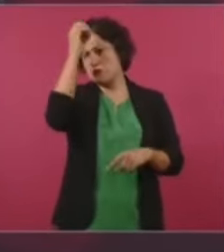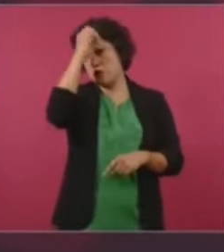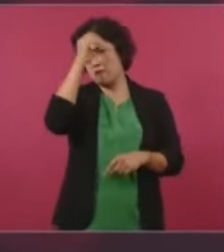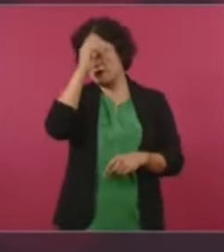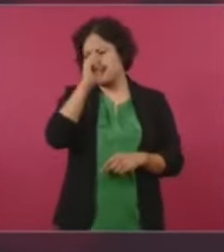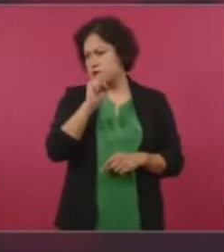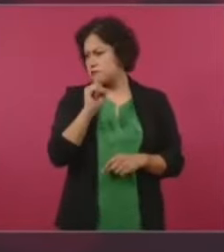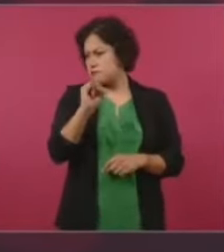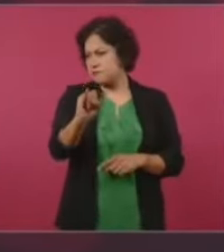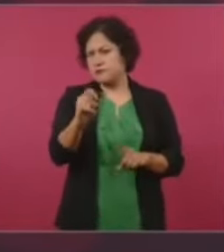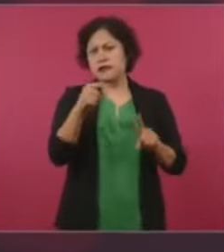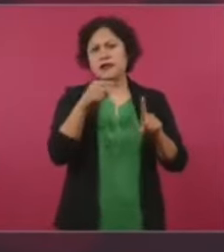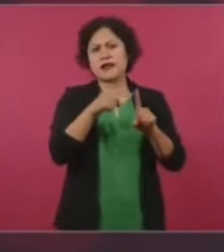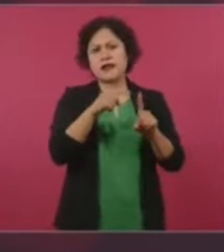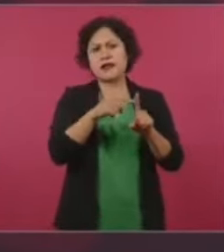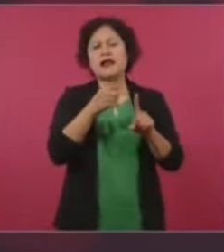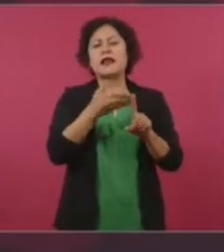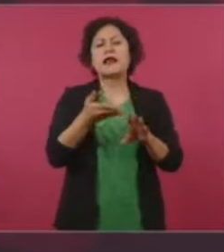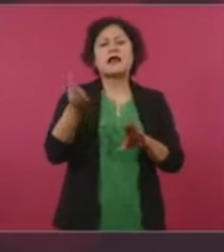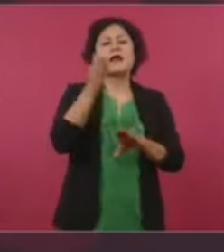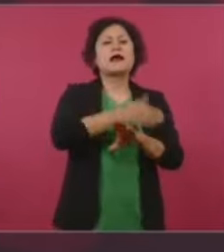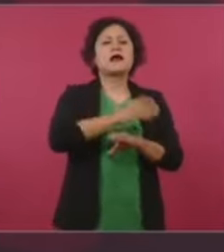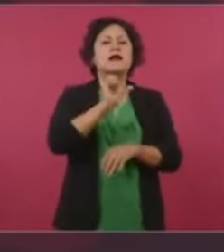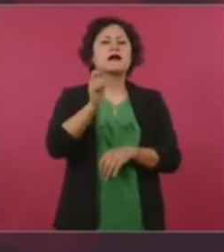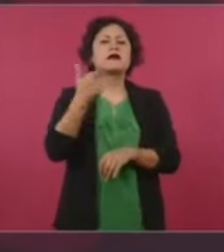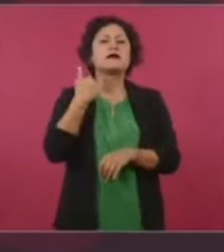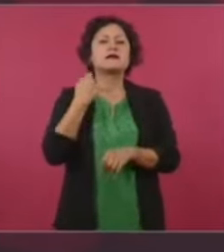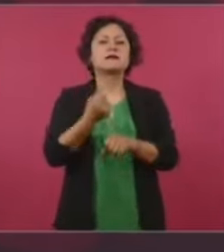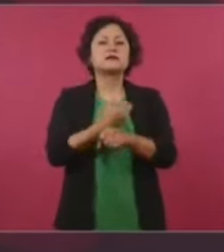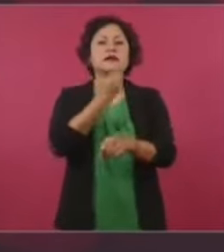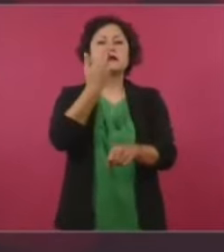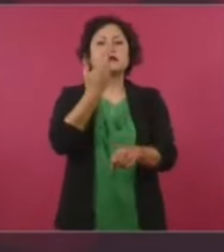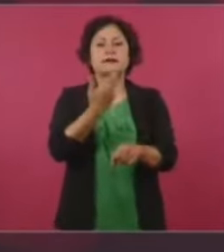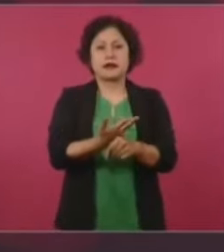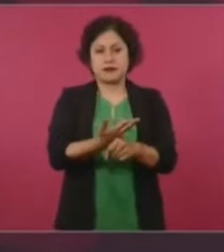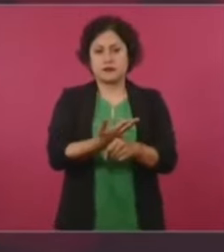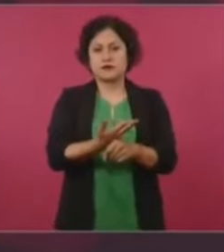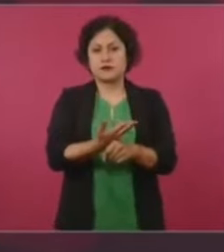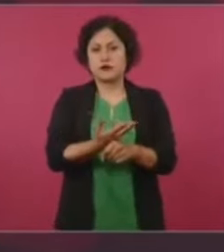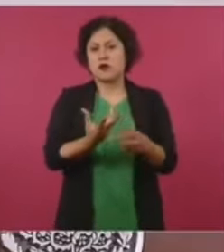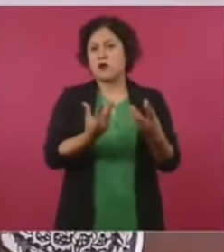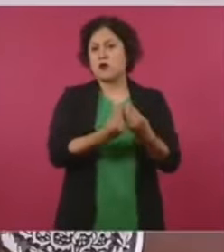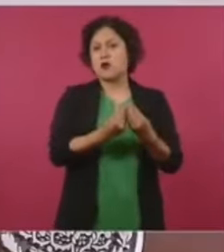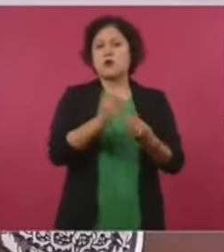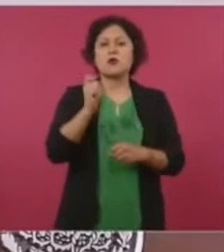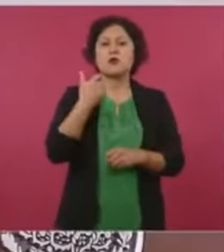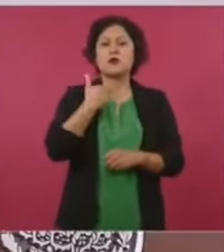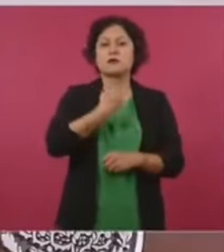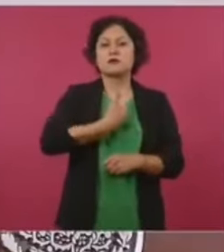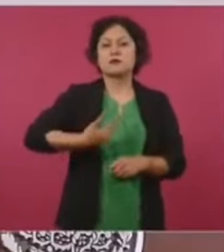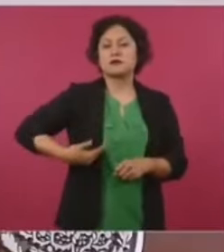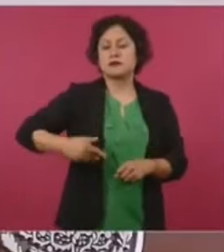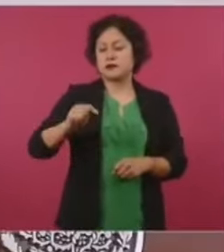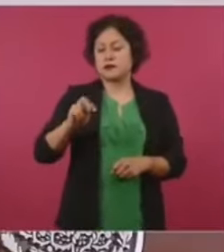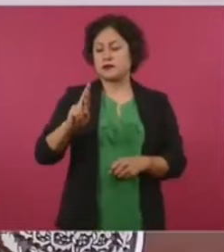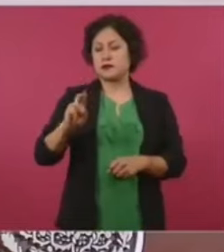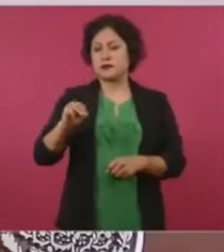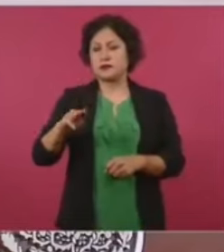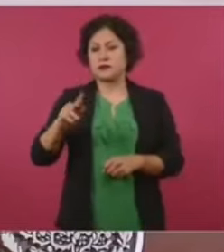información circula de manera acelerada. Es común encontrarnos con mentiras, campañas de desprestigio y una